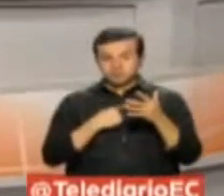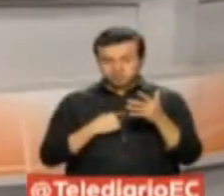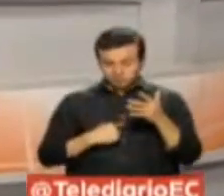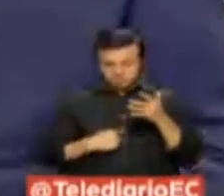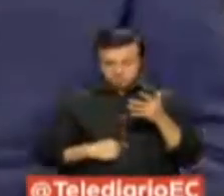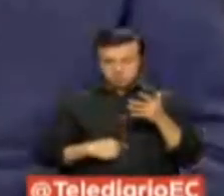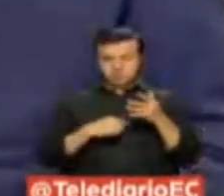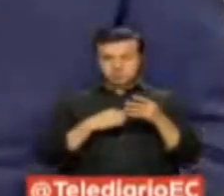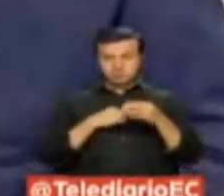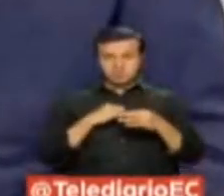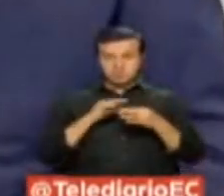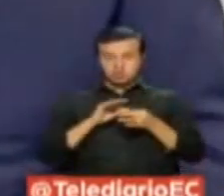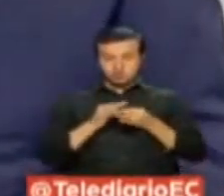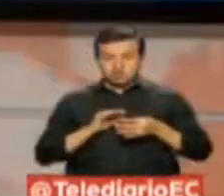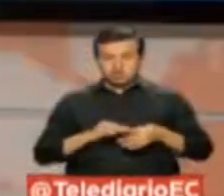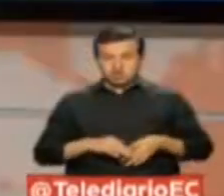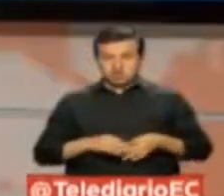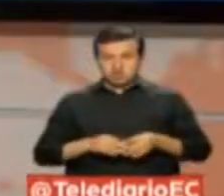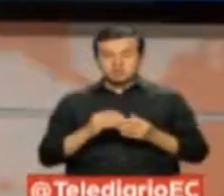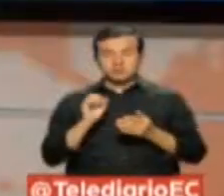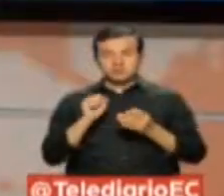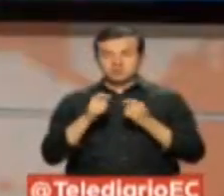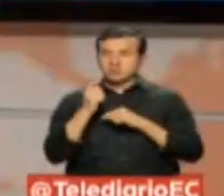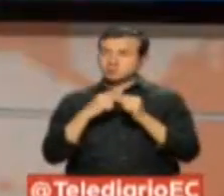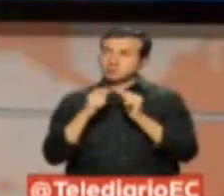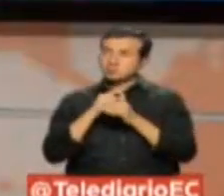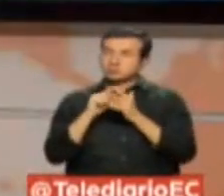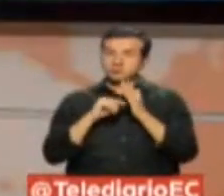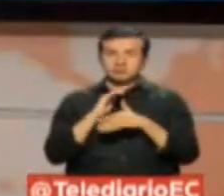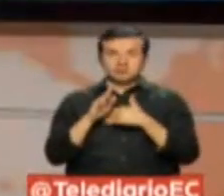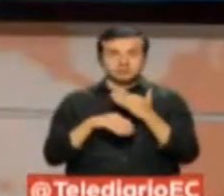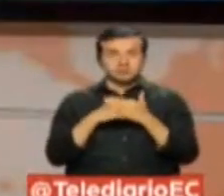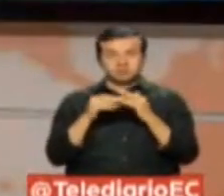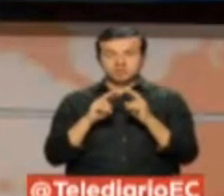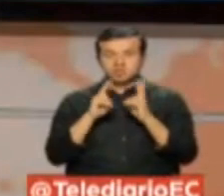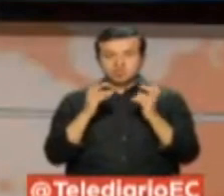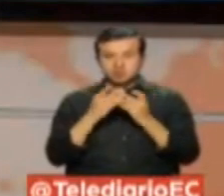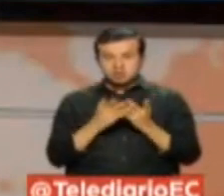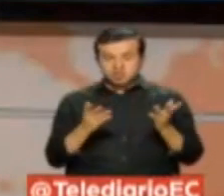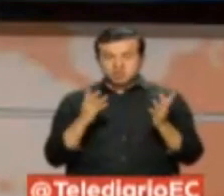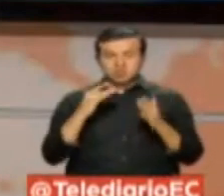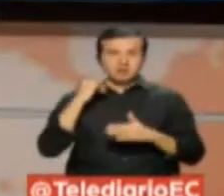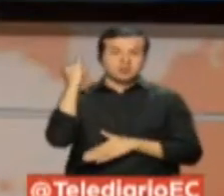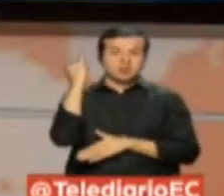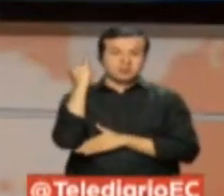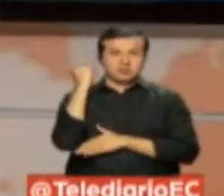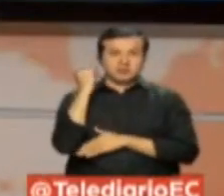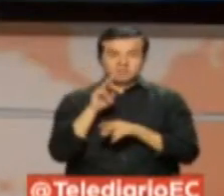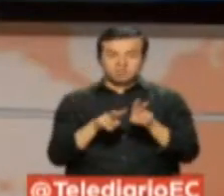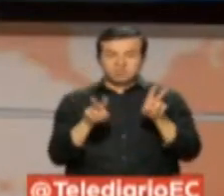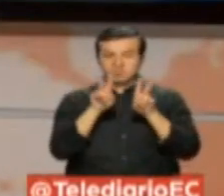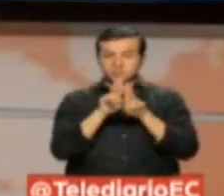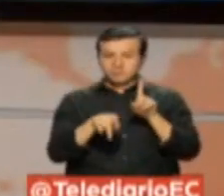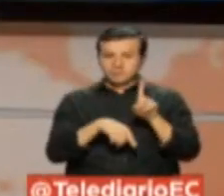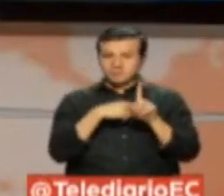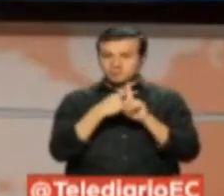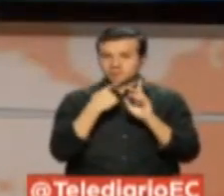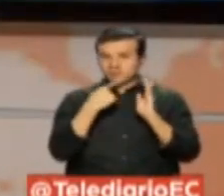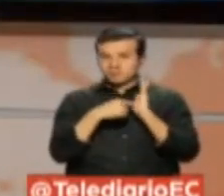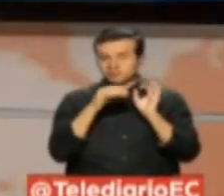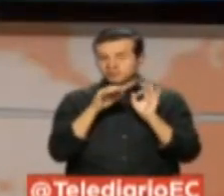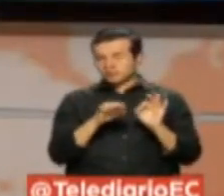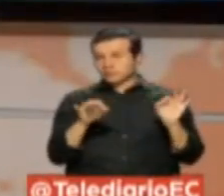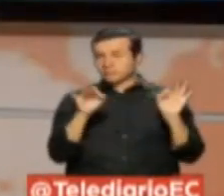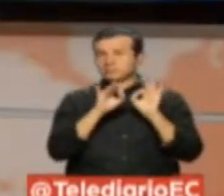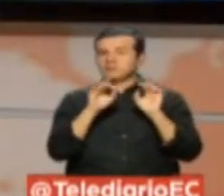¿Qué más venderle a China? Hay cómo venderles definitivamente todo lo que tenga que ver con productos agroindustriales con algo de valor agregado. Es importante,